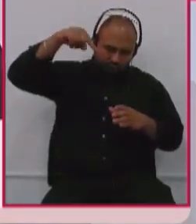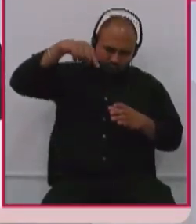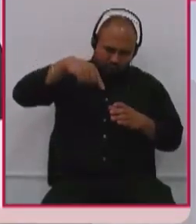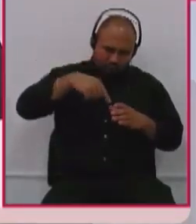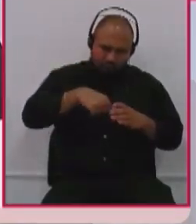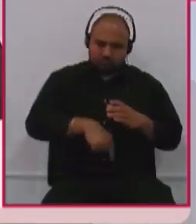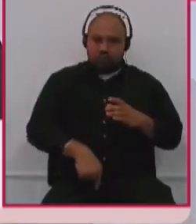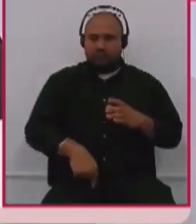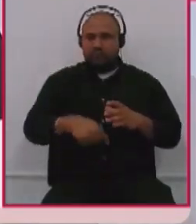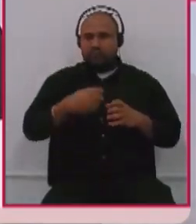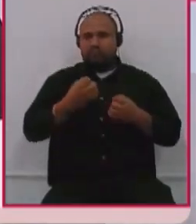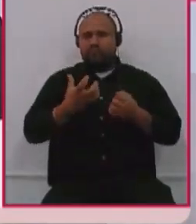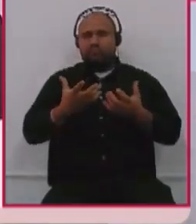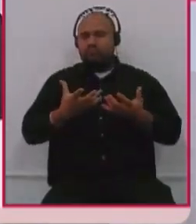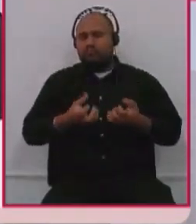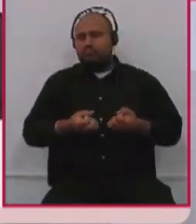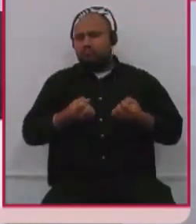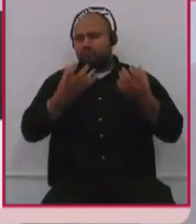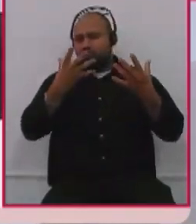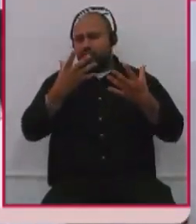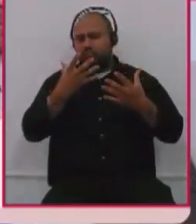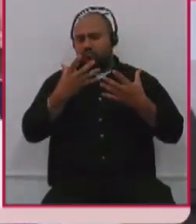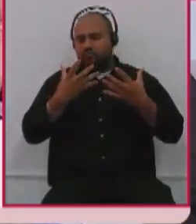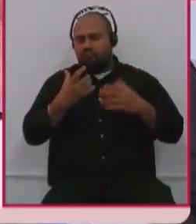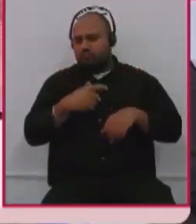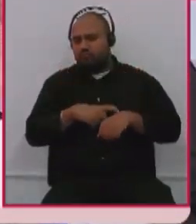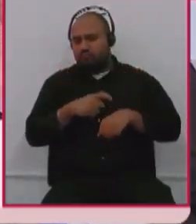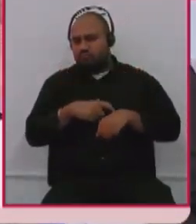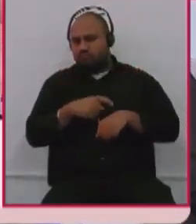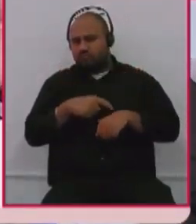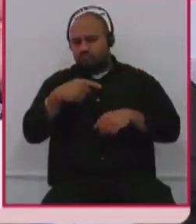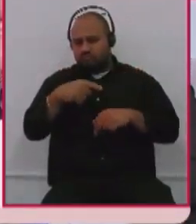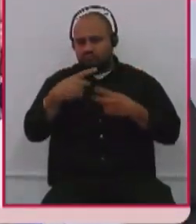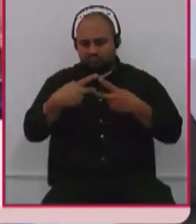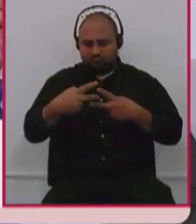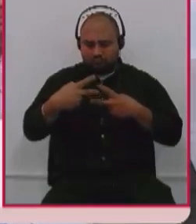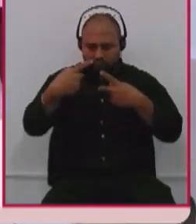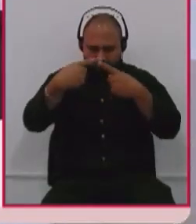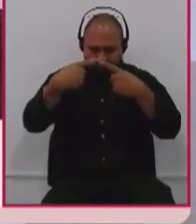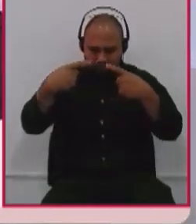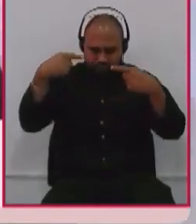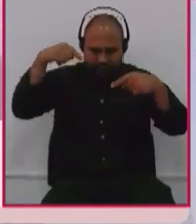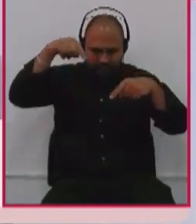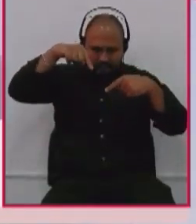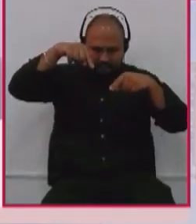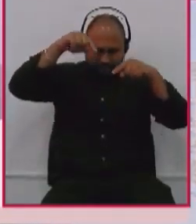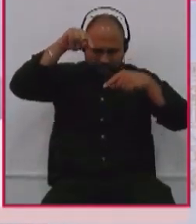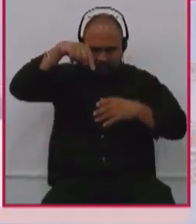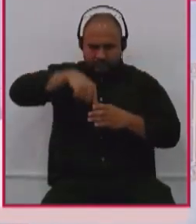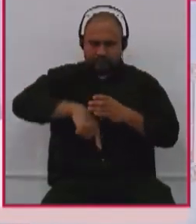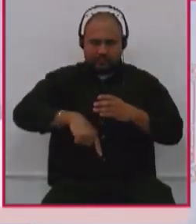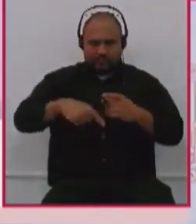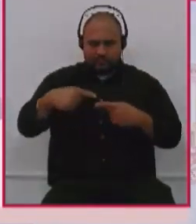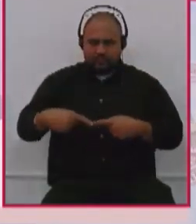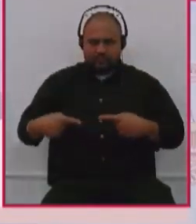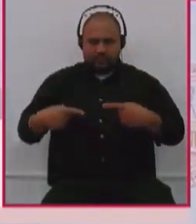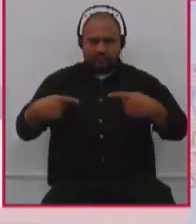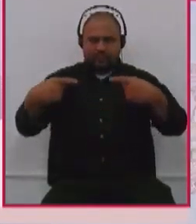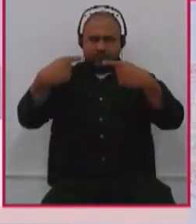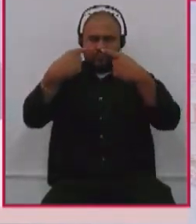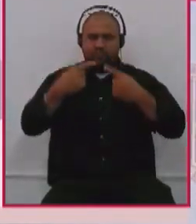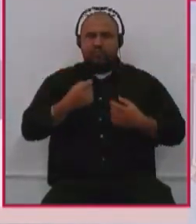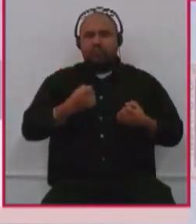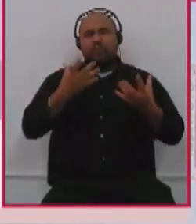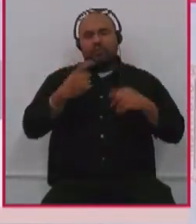presión de inyección? Gracias. Ok, buena pregunta. Ambos son variables, ¿no? Y